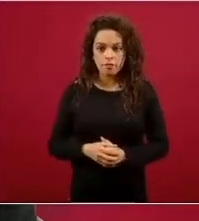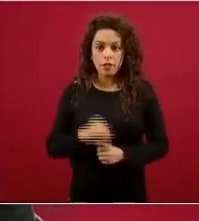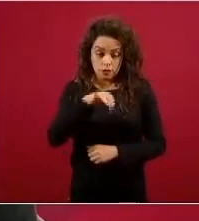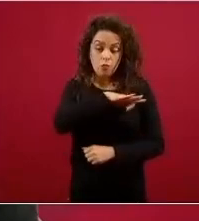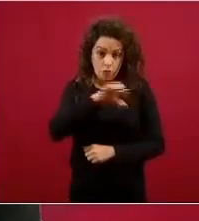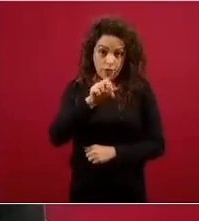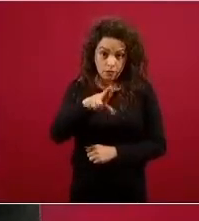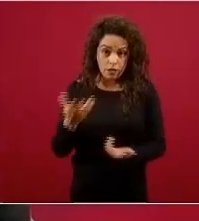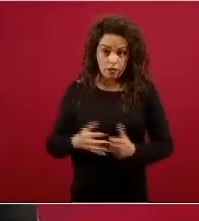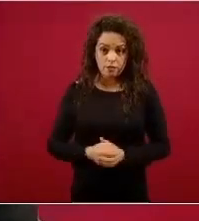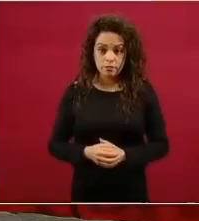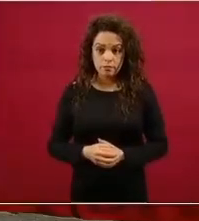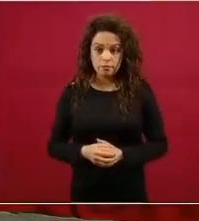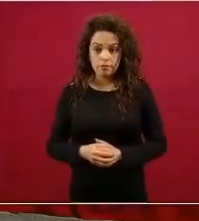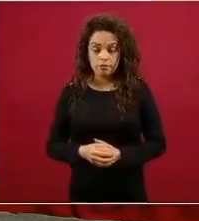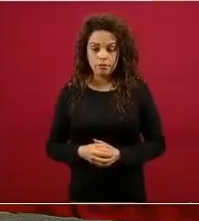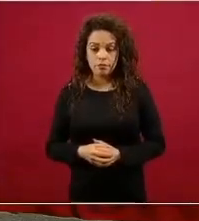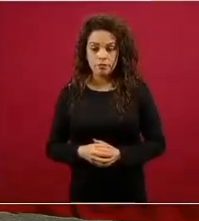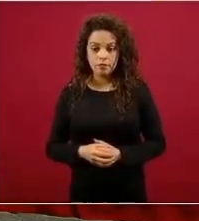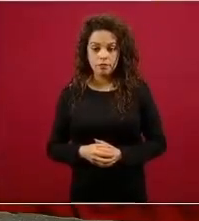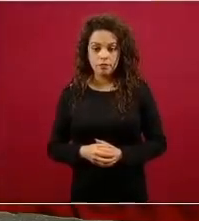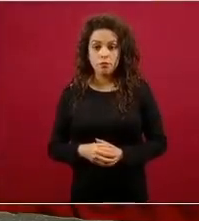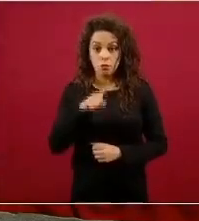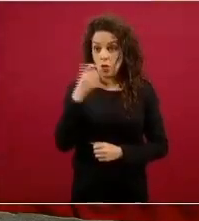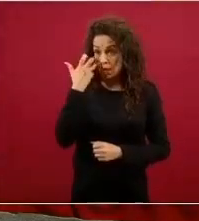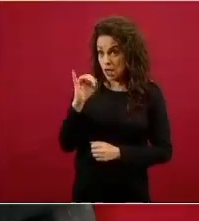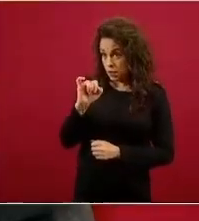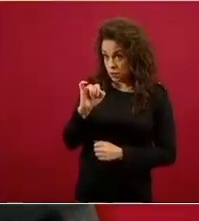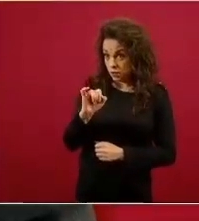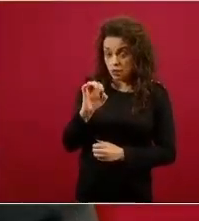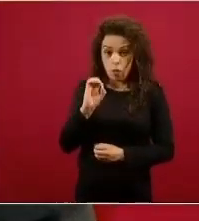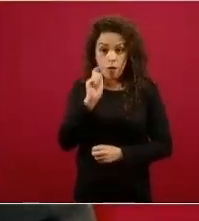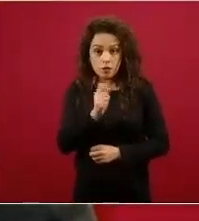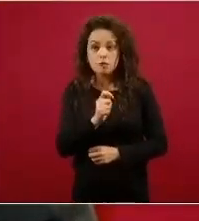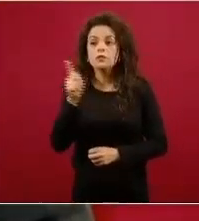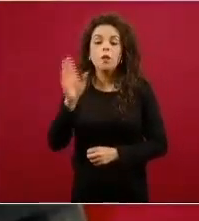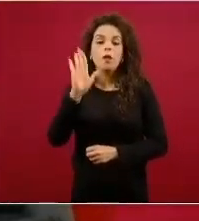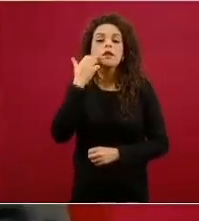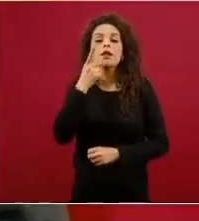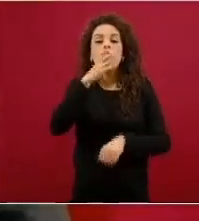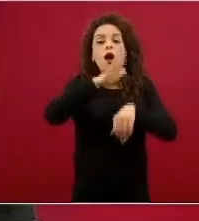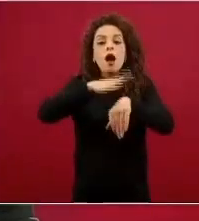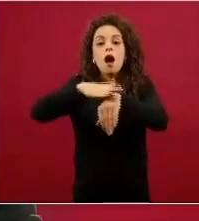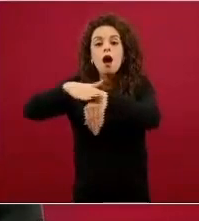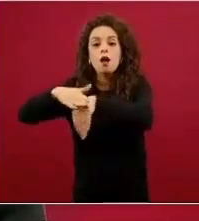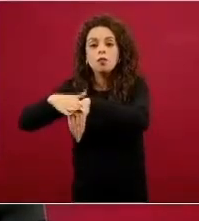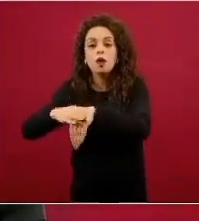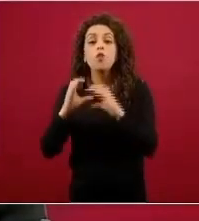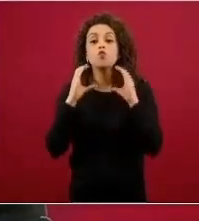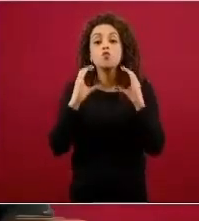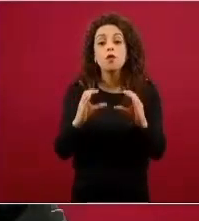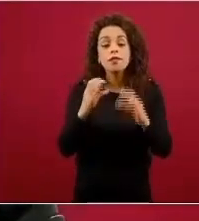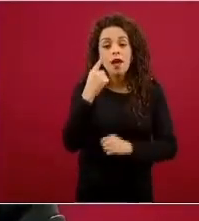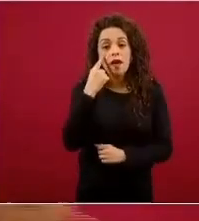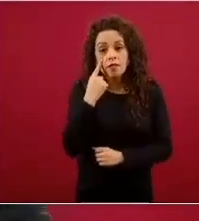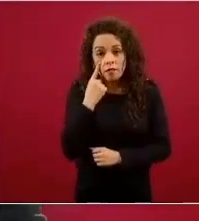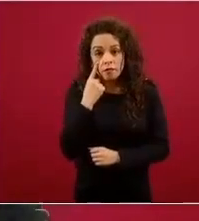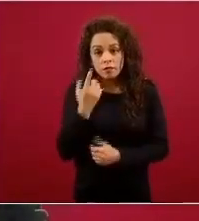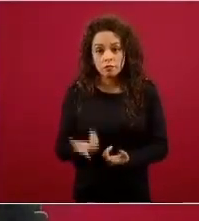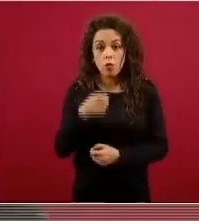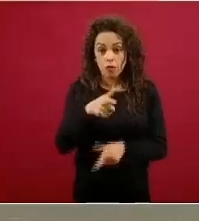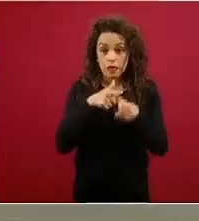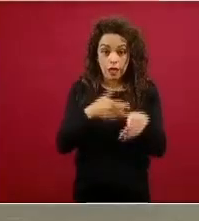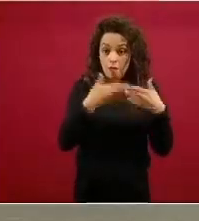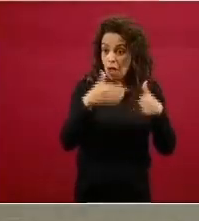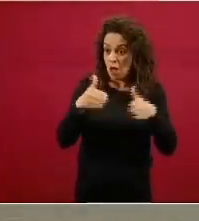pase? Es deseable en la medida en que vaya una señal de precaución o de alerta para decir, cuidado, si se sigue desconfinando a esa